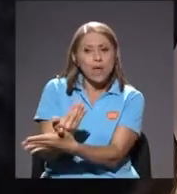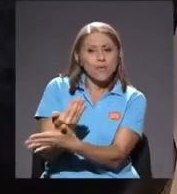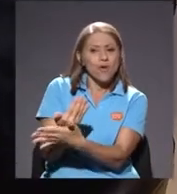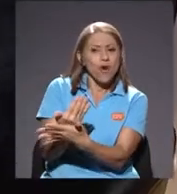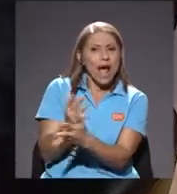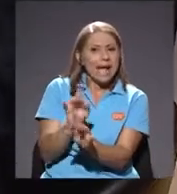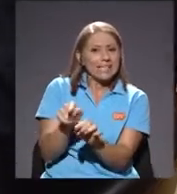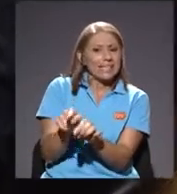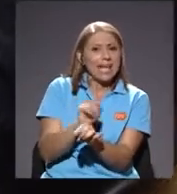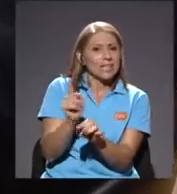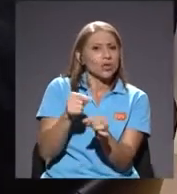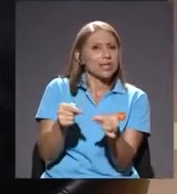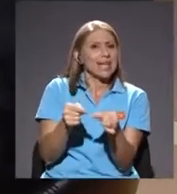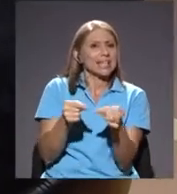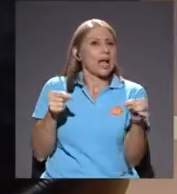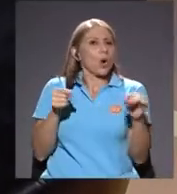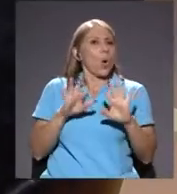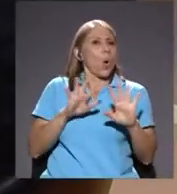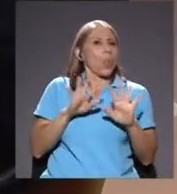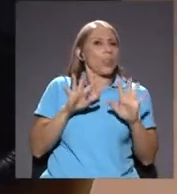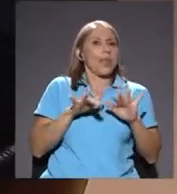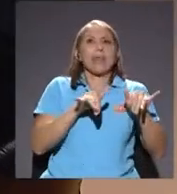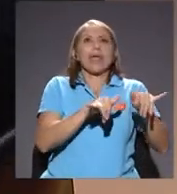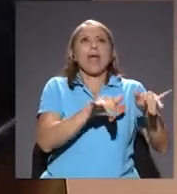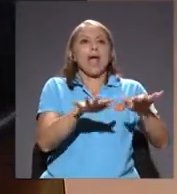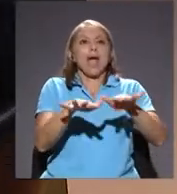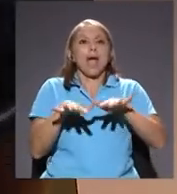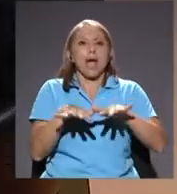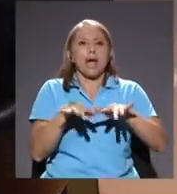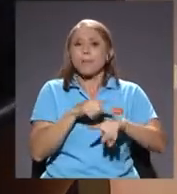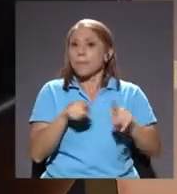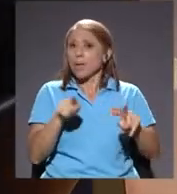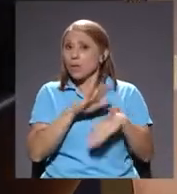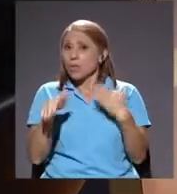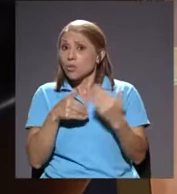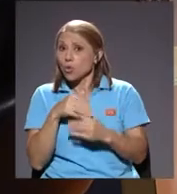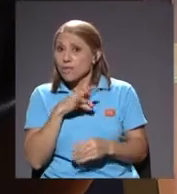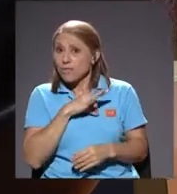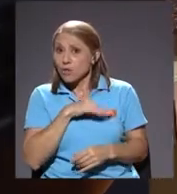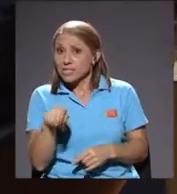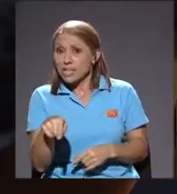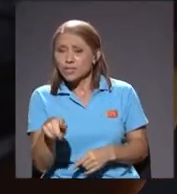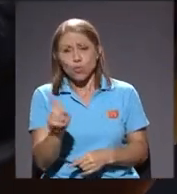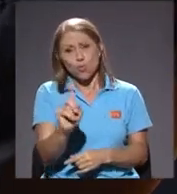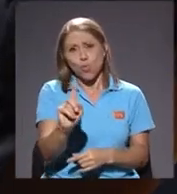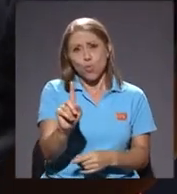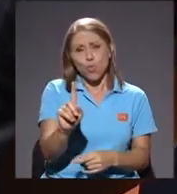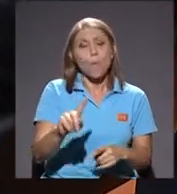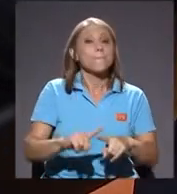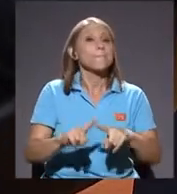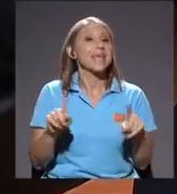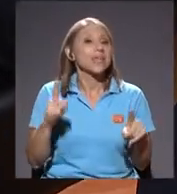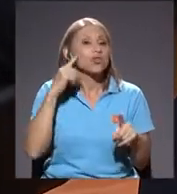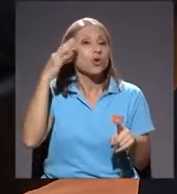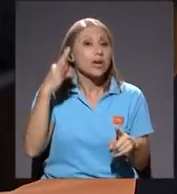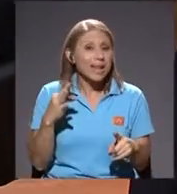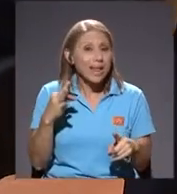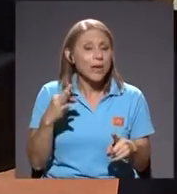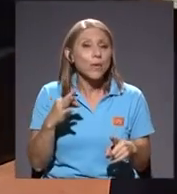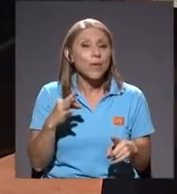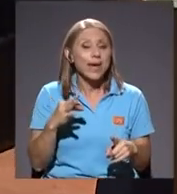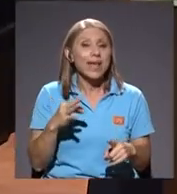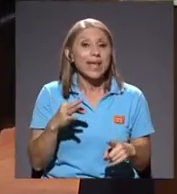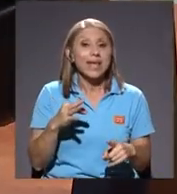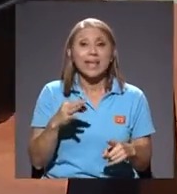que ya está el del status quo ya no todo el mundo le favorece es ahora no todo el mundo lo quiere hacer así pero creo que bien lo punto tutor